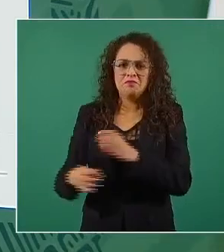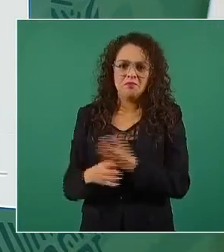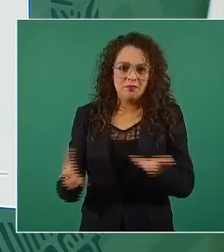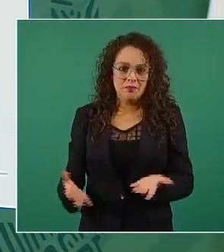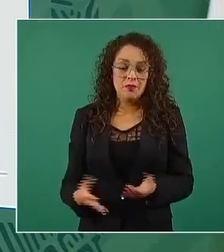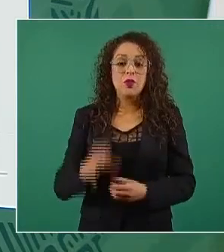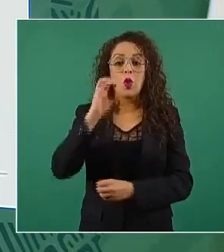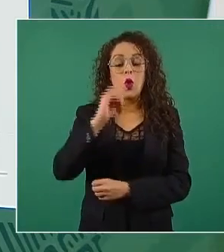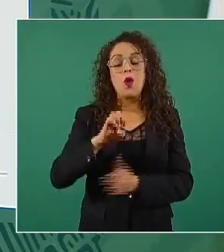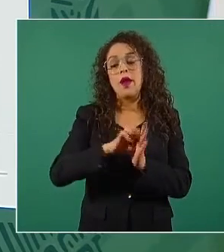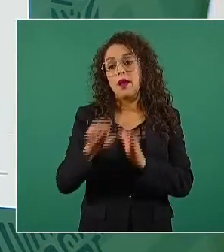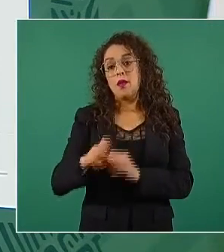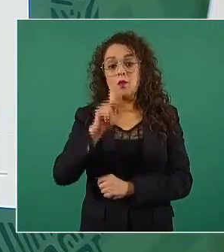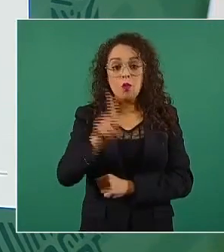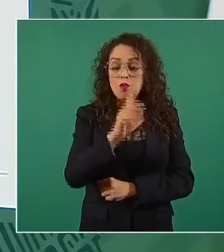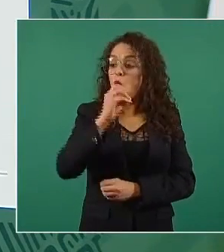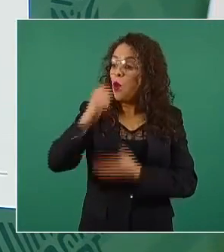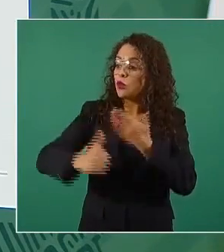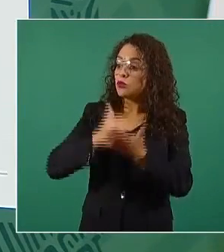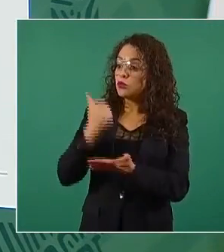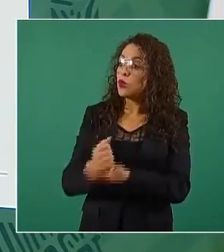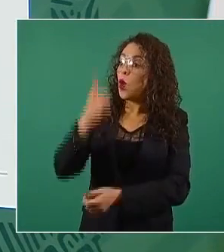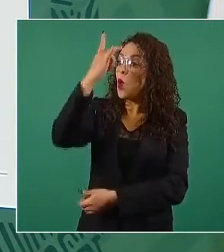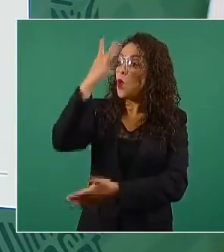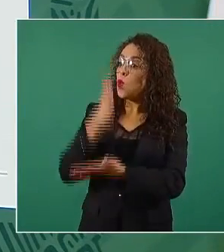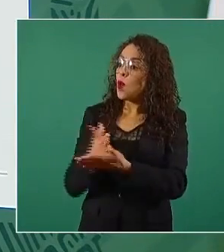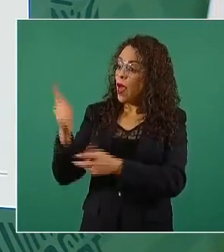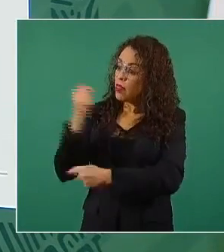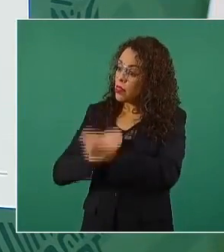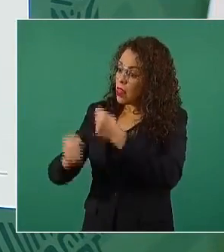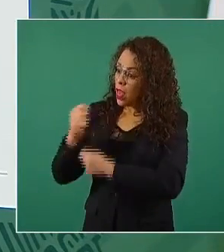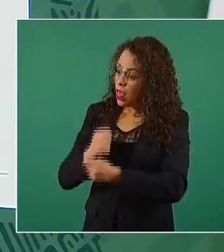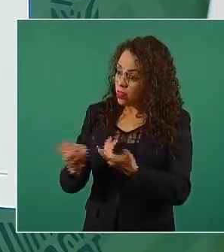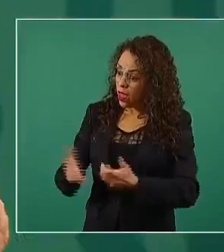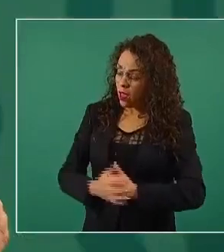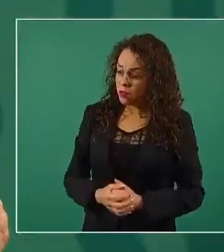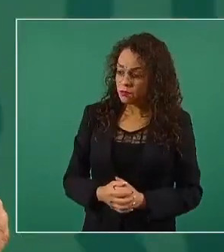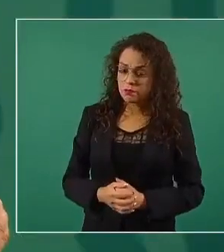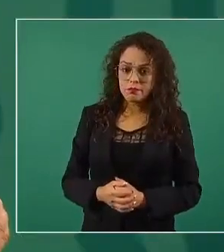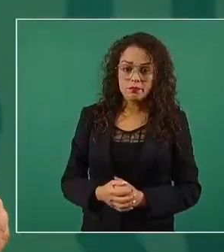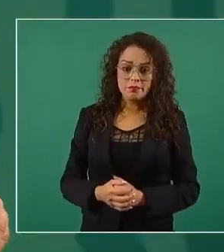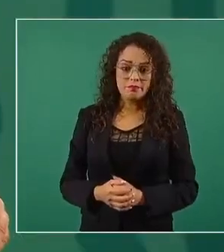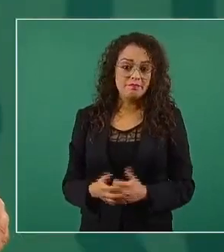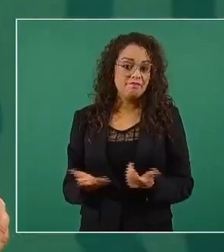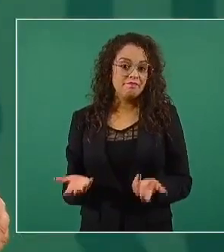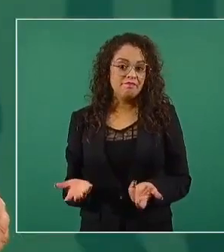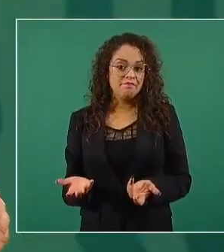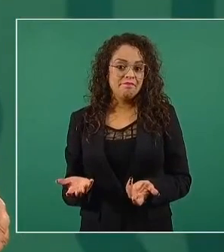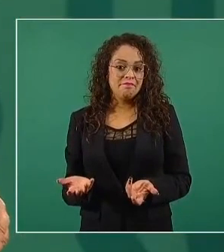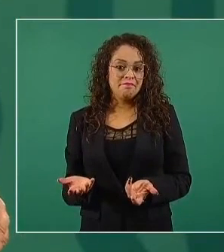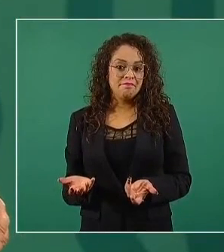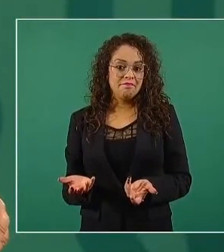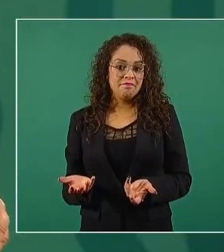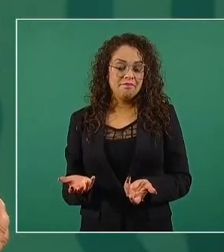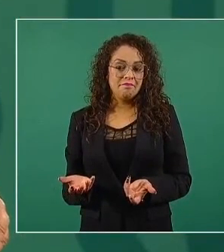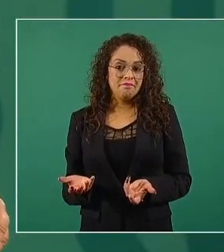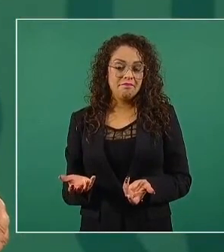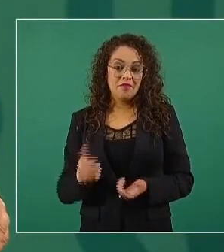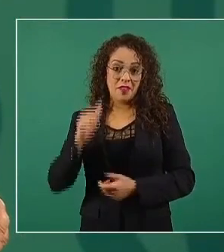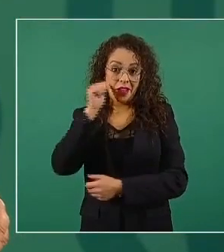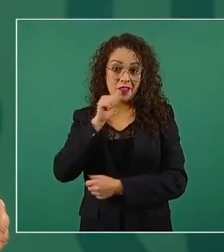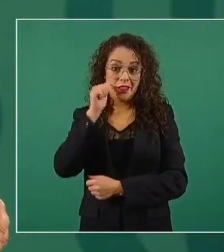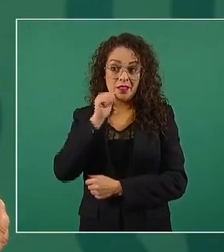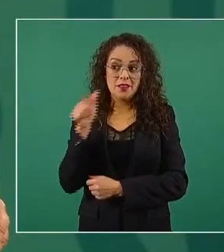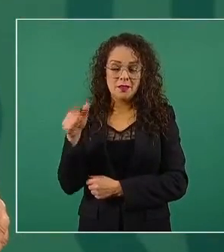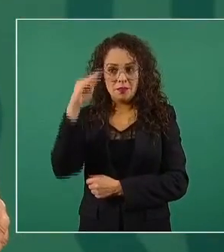tienda, el tendero, por muy bueno que fuese, siempre tendría la tentación de vender cara